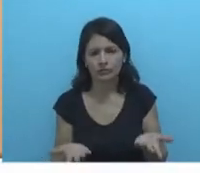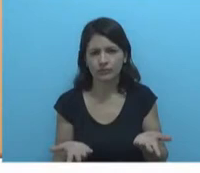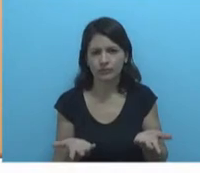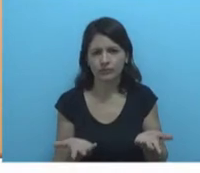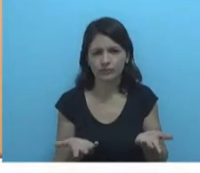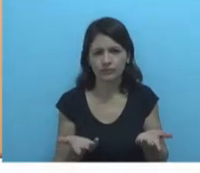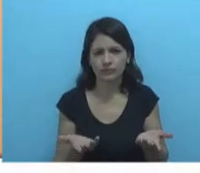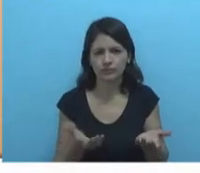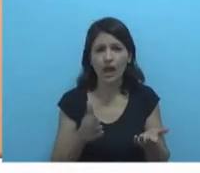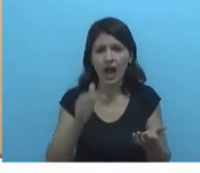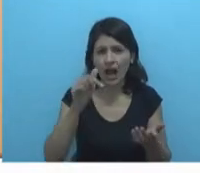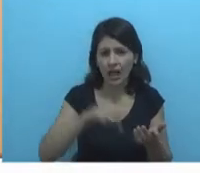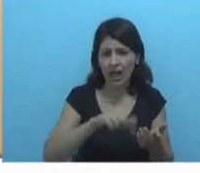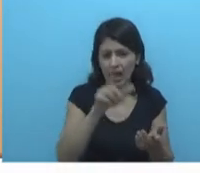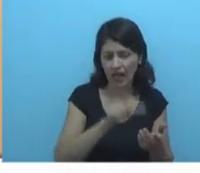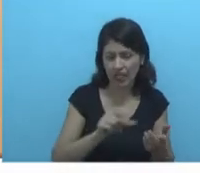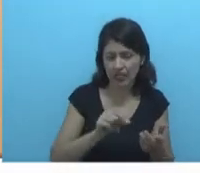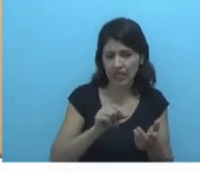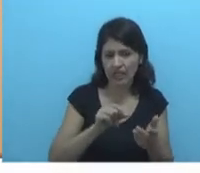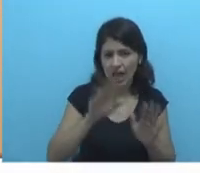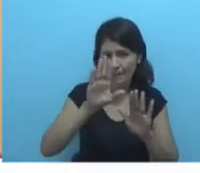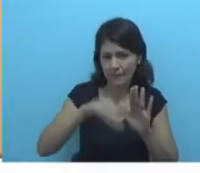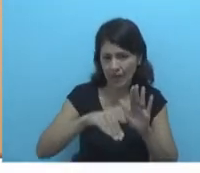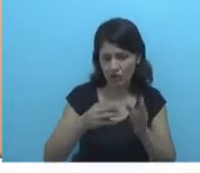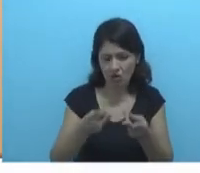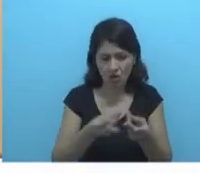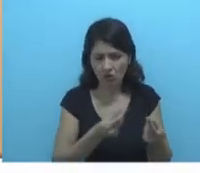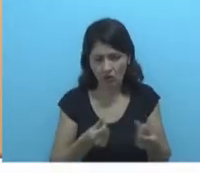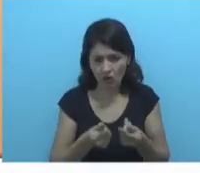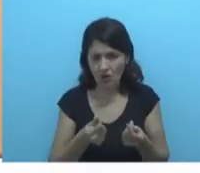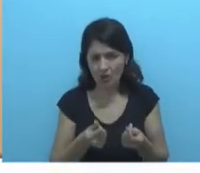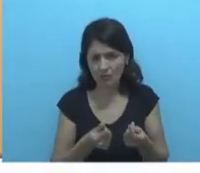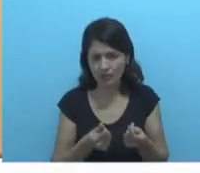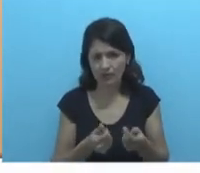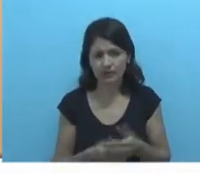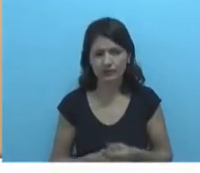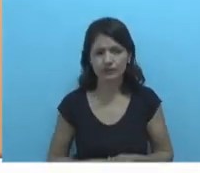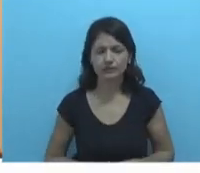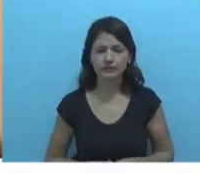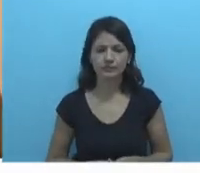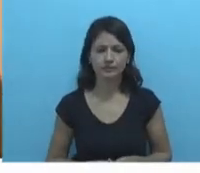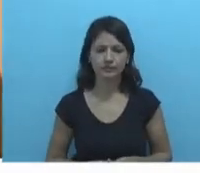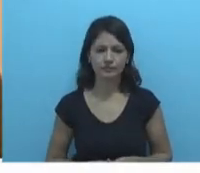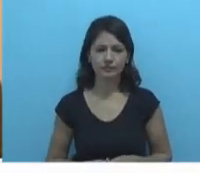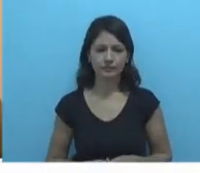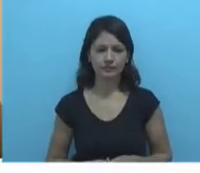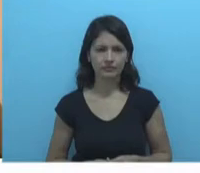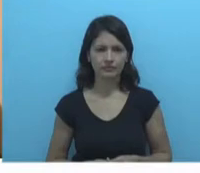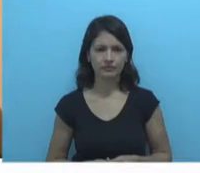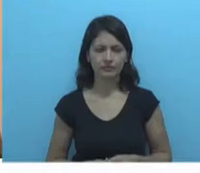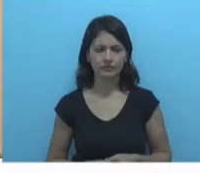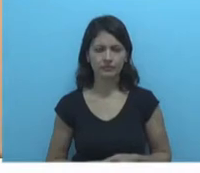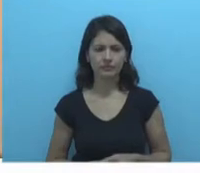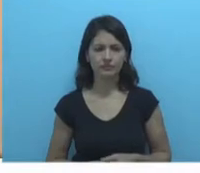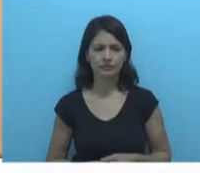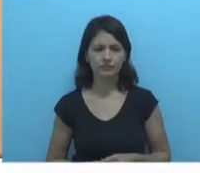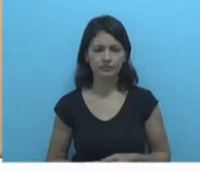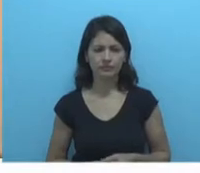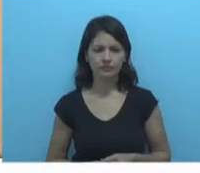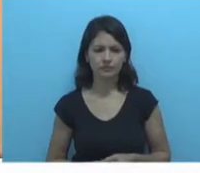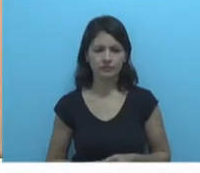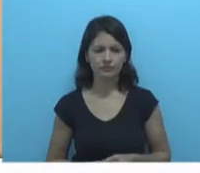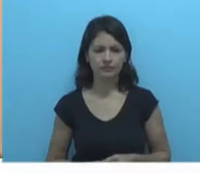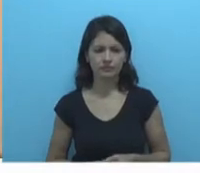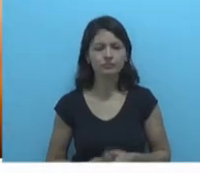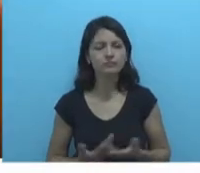consumo interno bajó el 10%. Los otros destinos se mantuvieron o fueron para la baja. Entonces, ¿qué tenemos